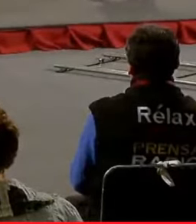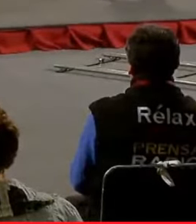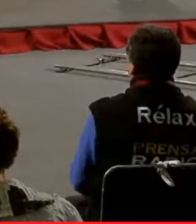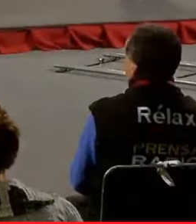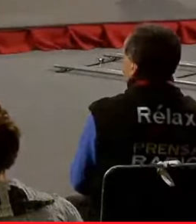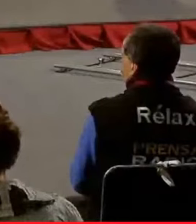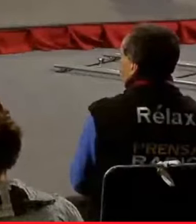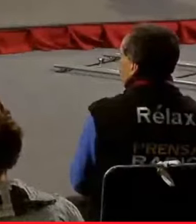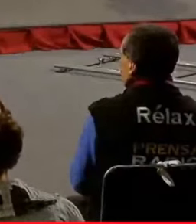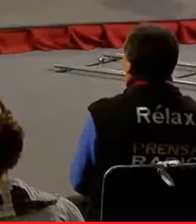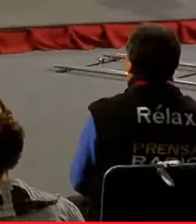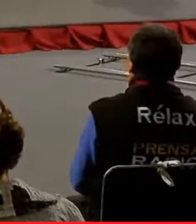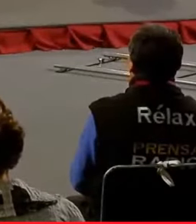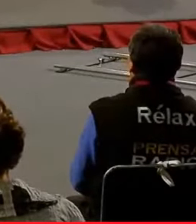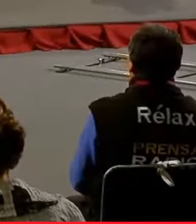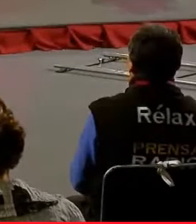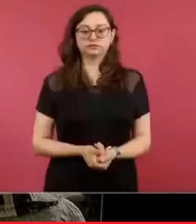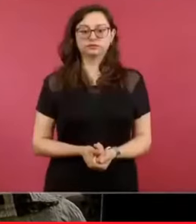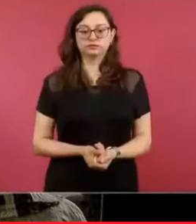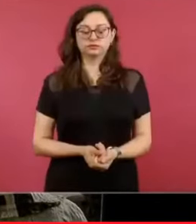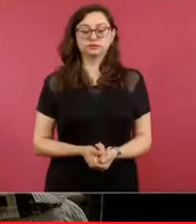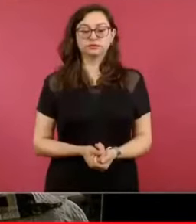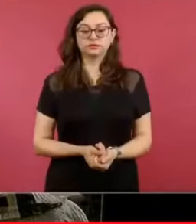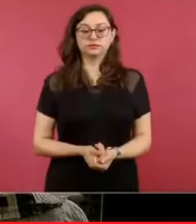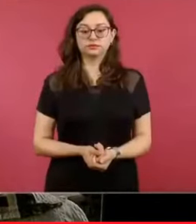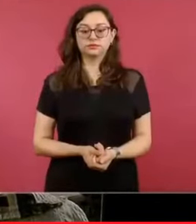gracias Pues vamos a